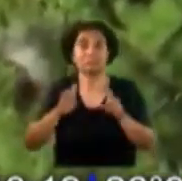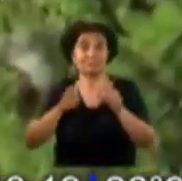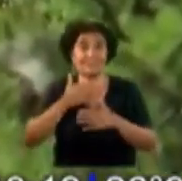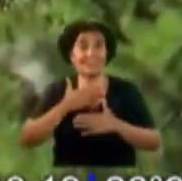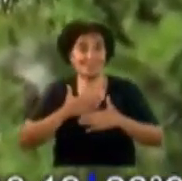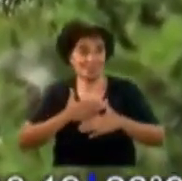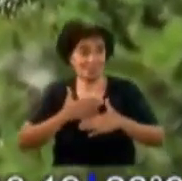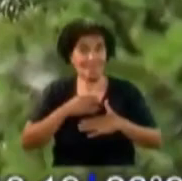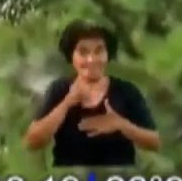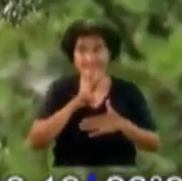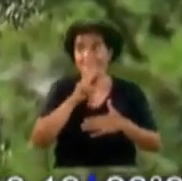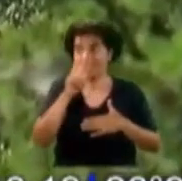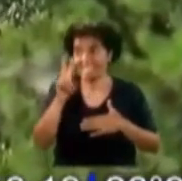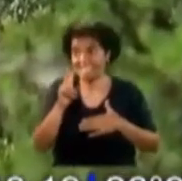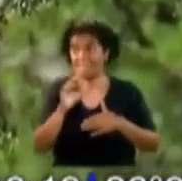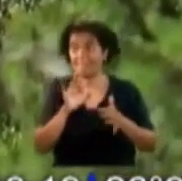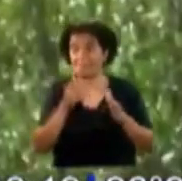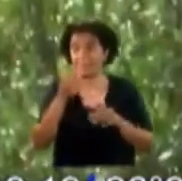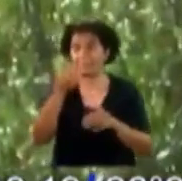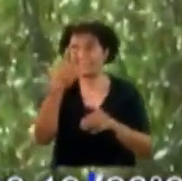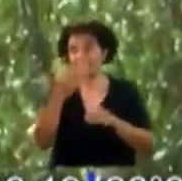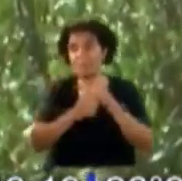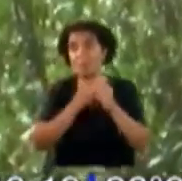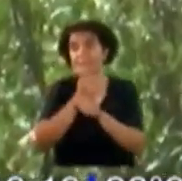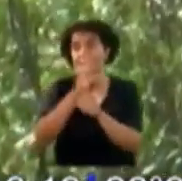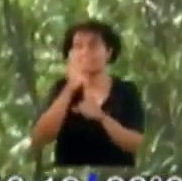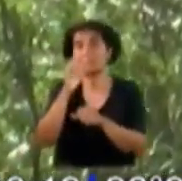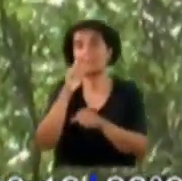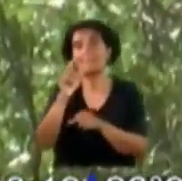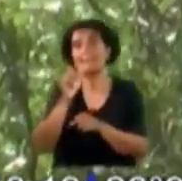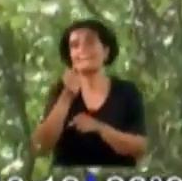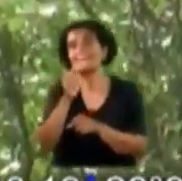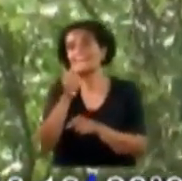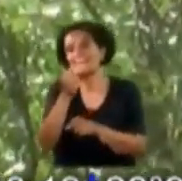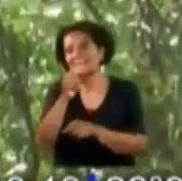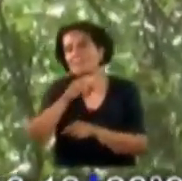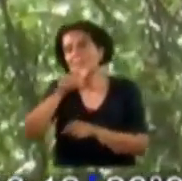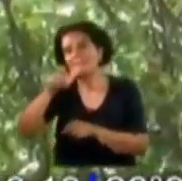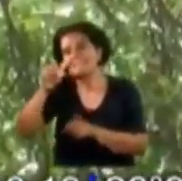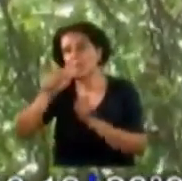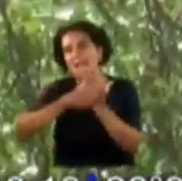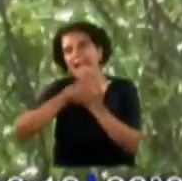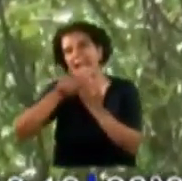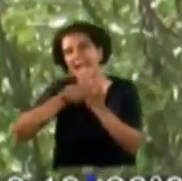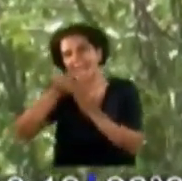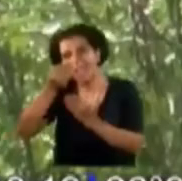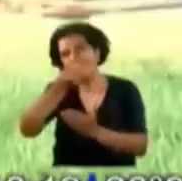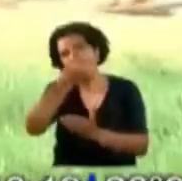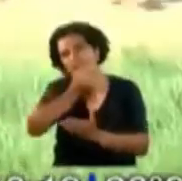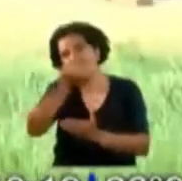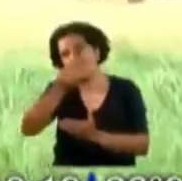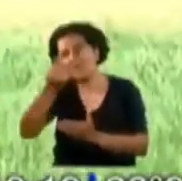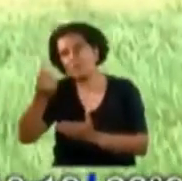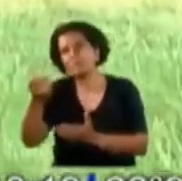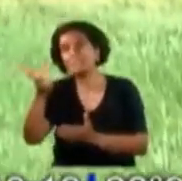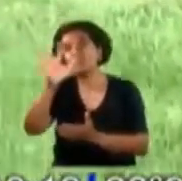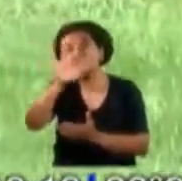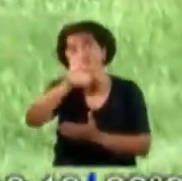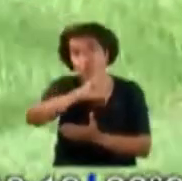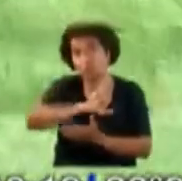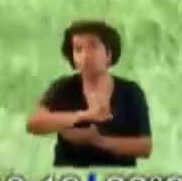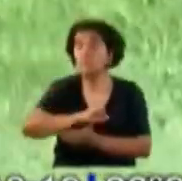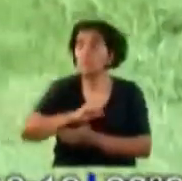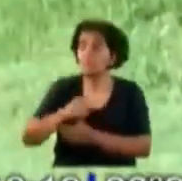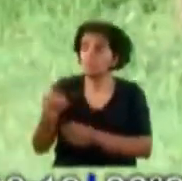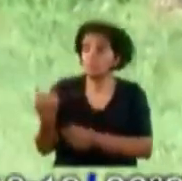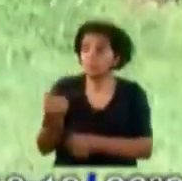35 y 50.000 pesos diarios por persona Ese fue más o menos el el número que hoy tenemos contentos en poder haber tenido un fin de semana tan